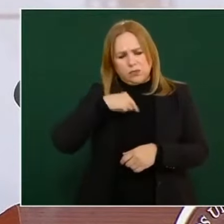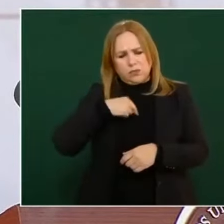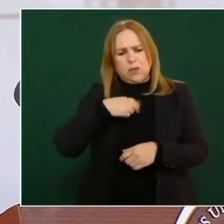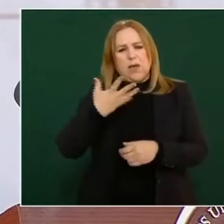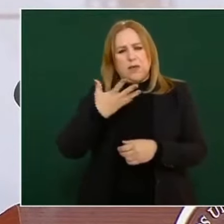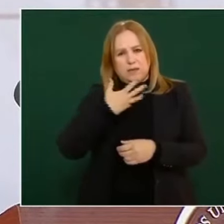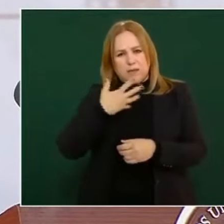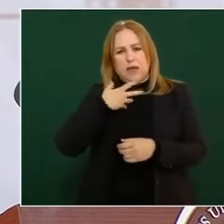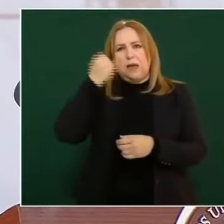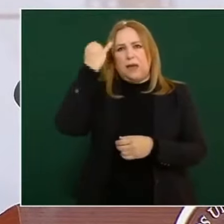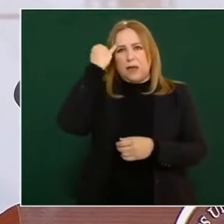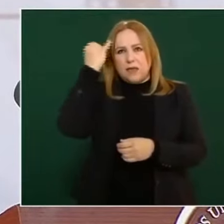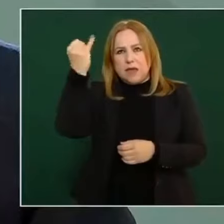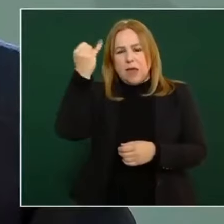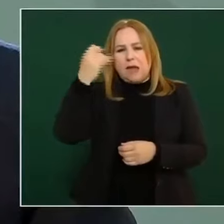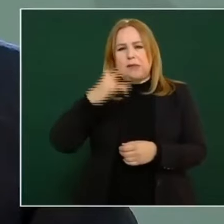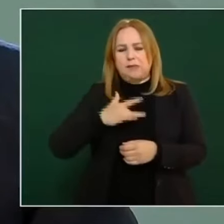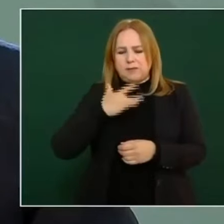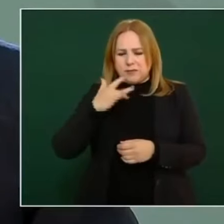principios.